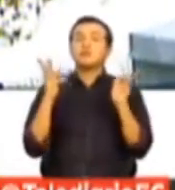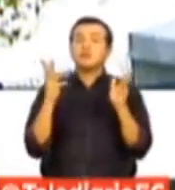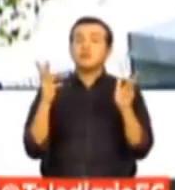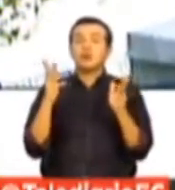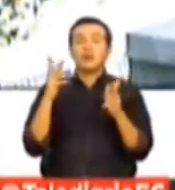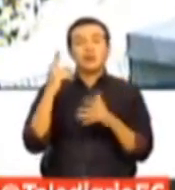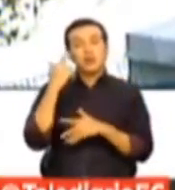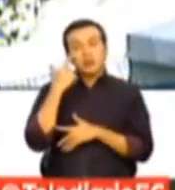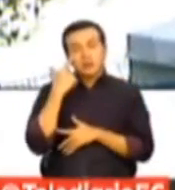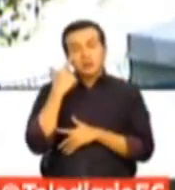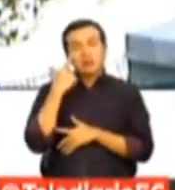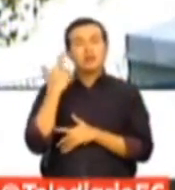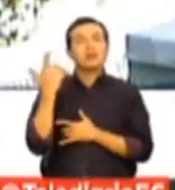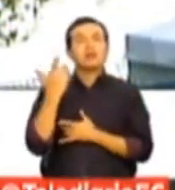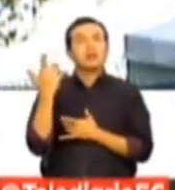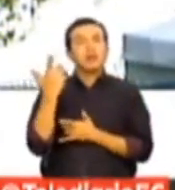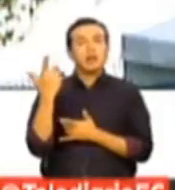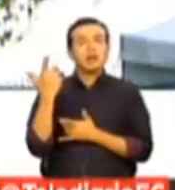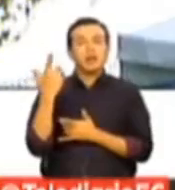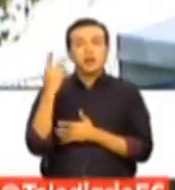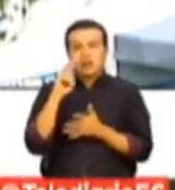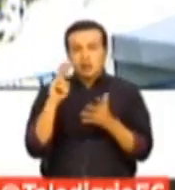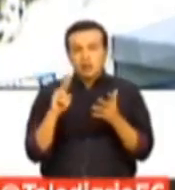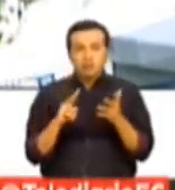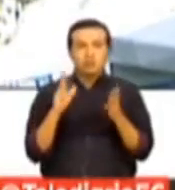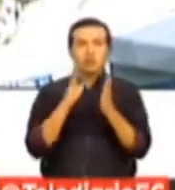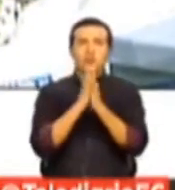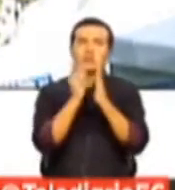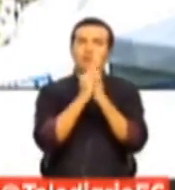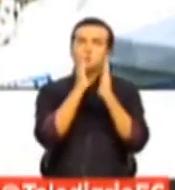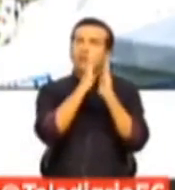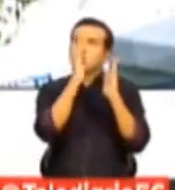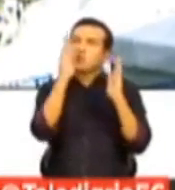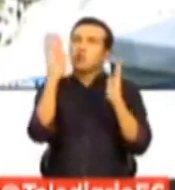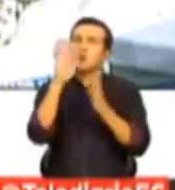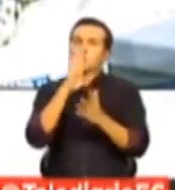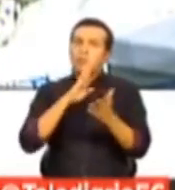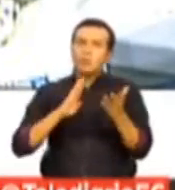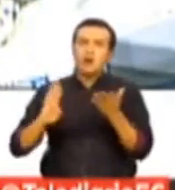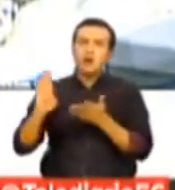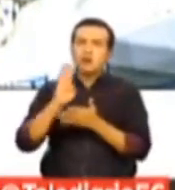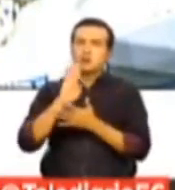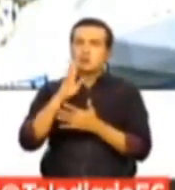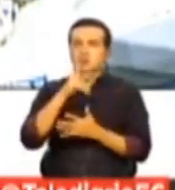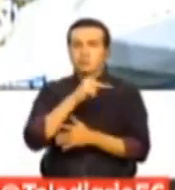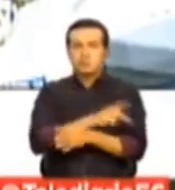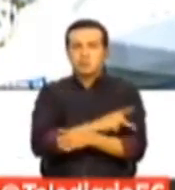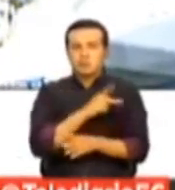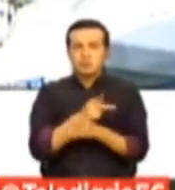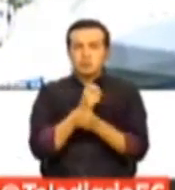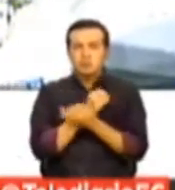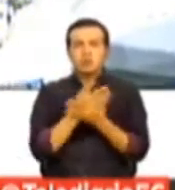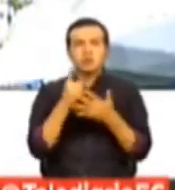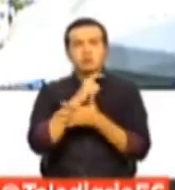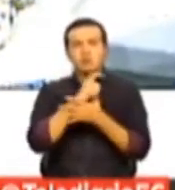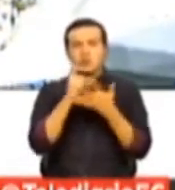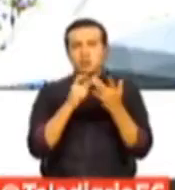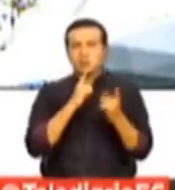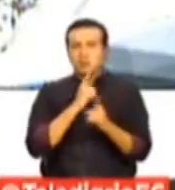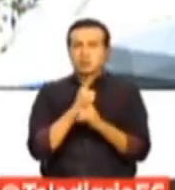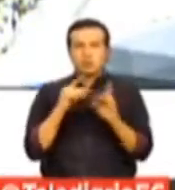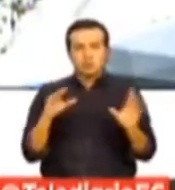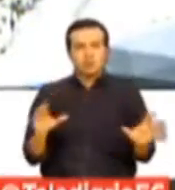la lectura, la conformación de varias bibliotecas en las parroquias de Pichincha que requieren